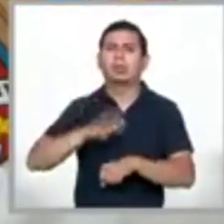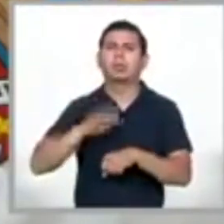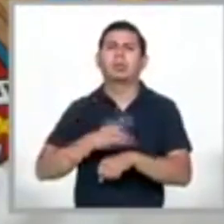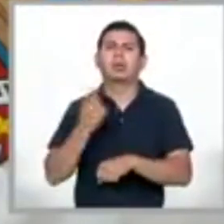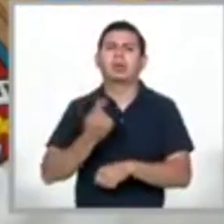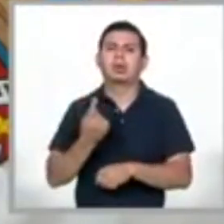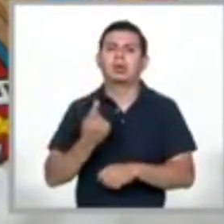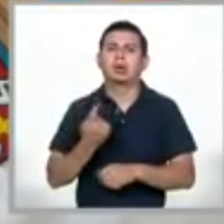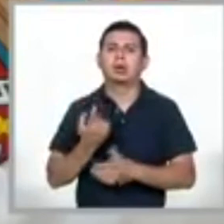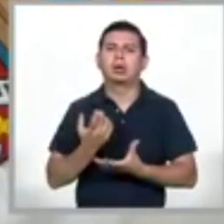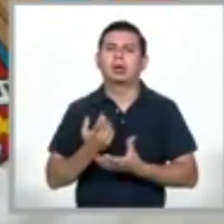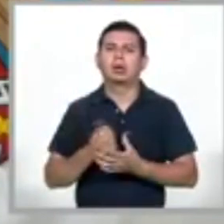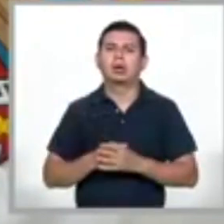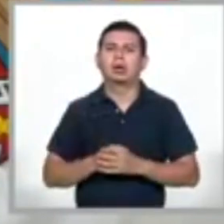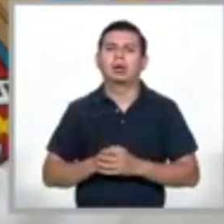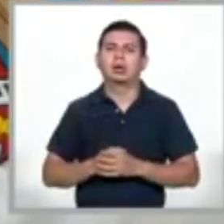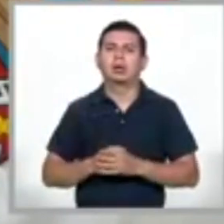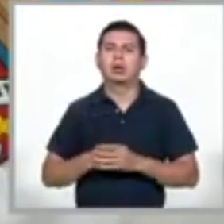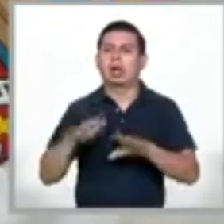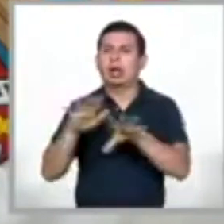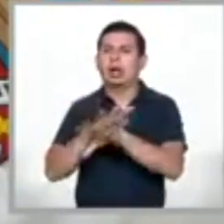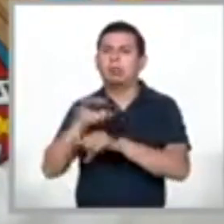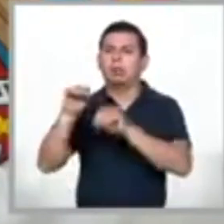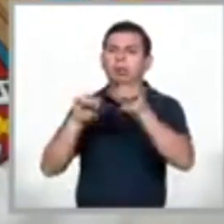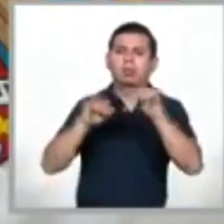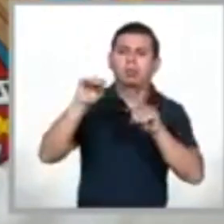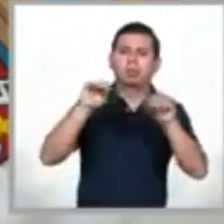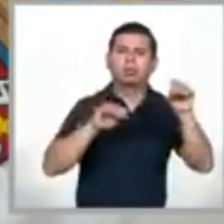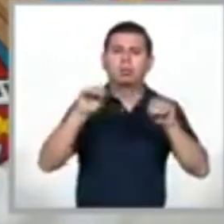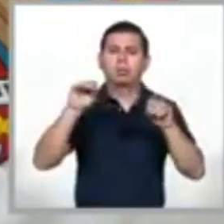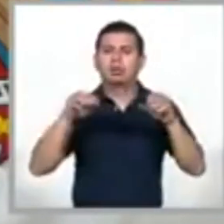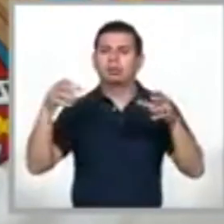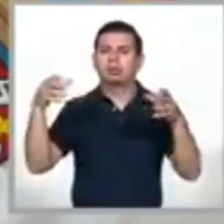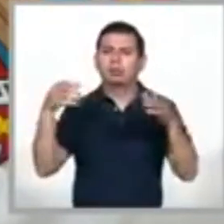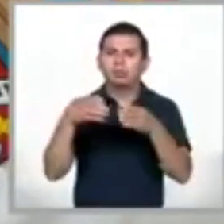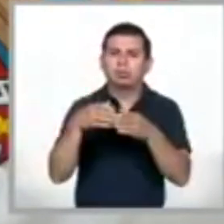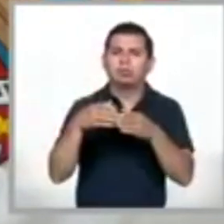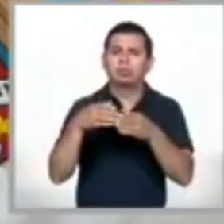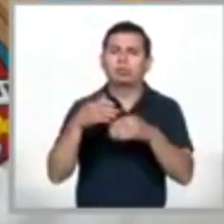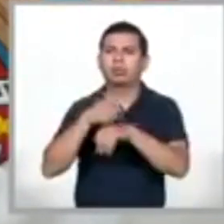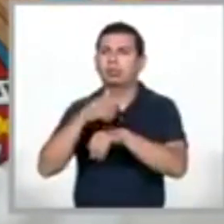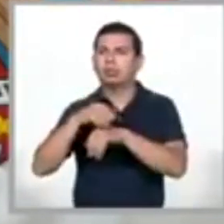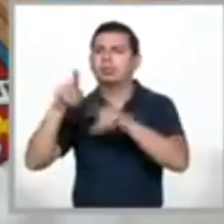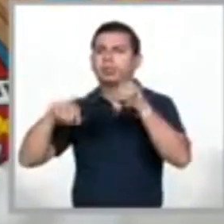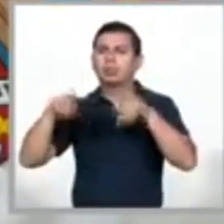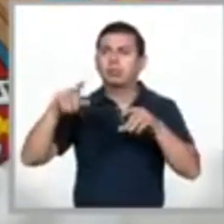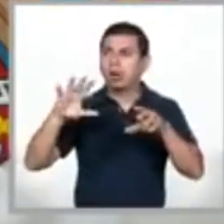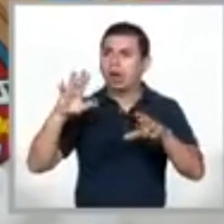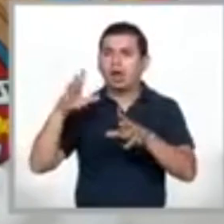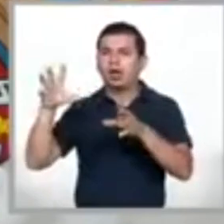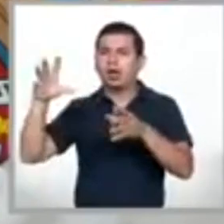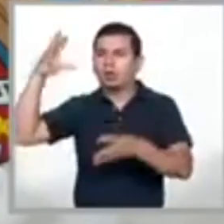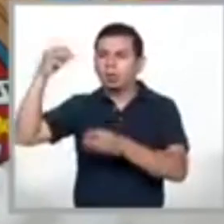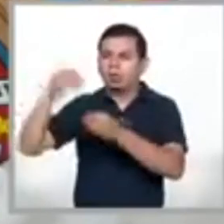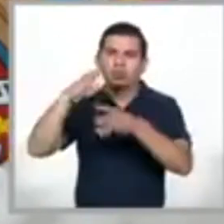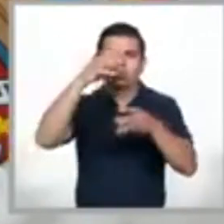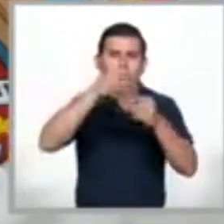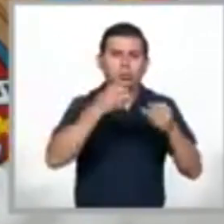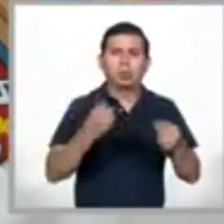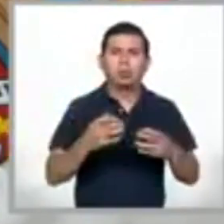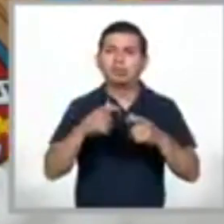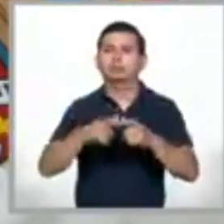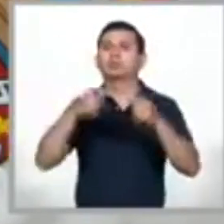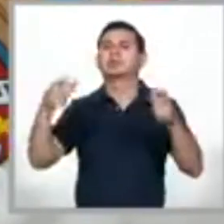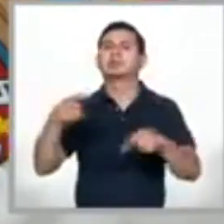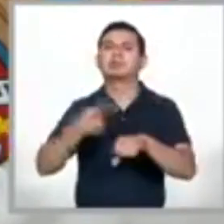a que se hizo un ajuste con las plataformas del Sinolave y del CISBER, lo que dio como resultado un incremento importante en